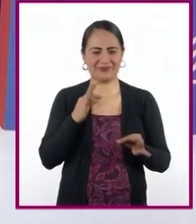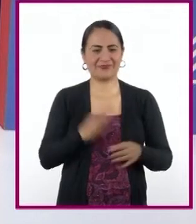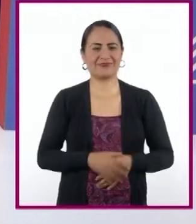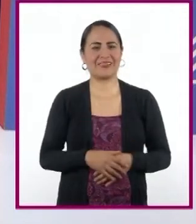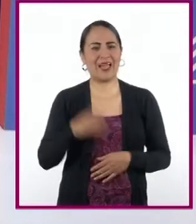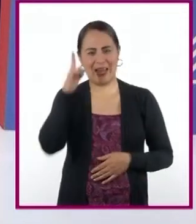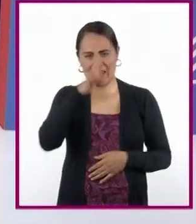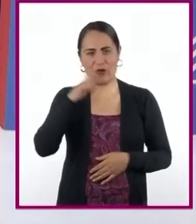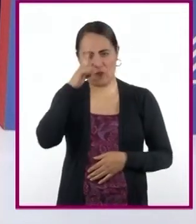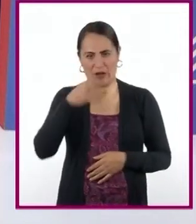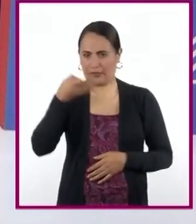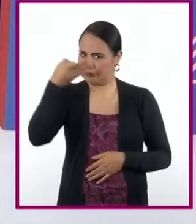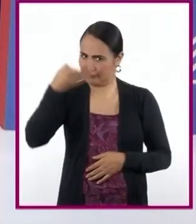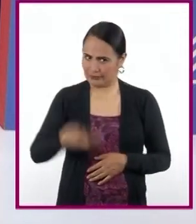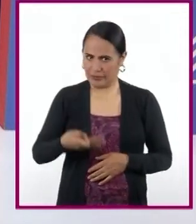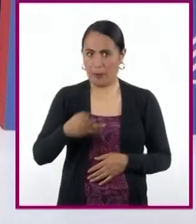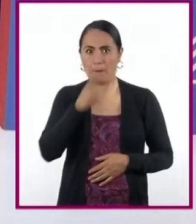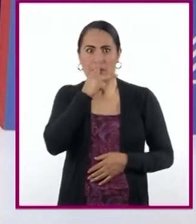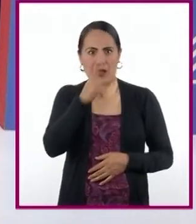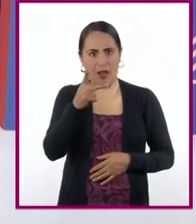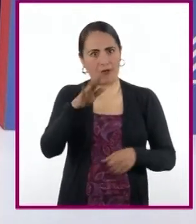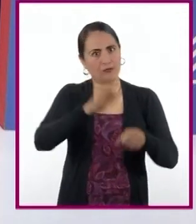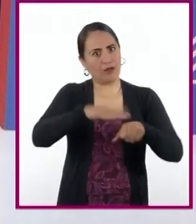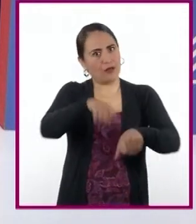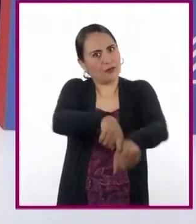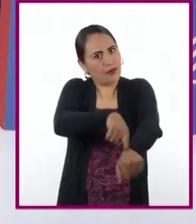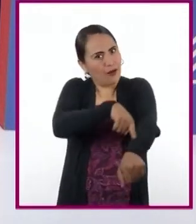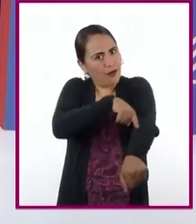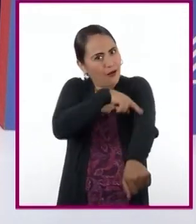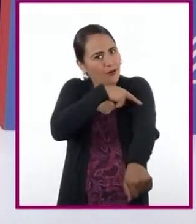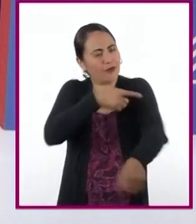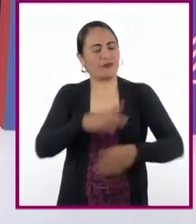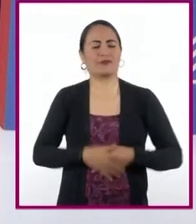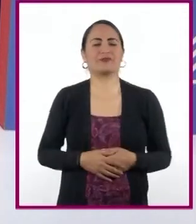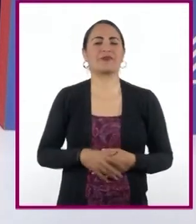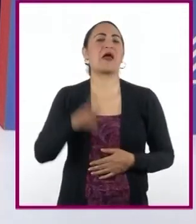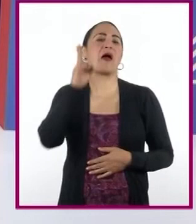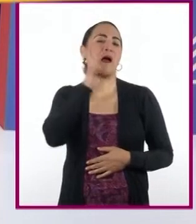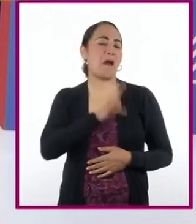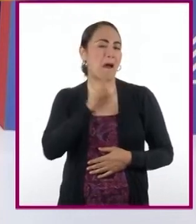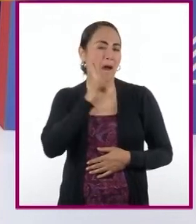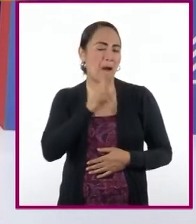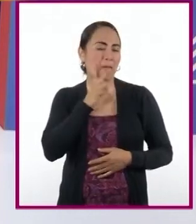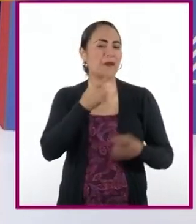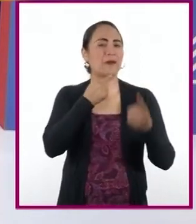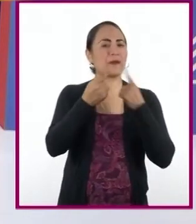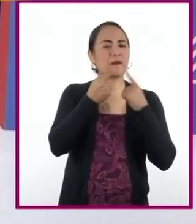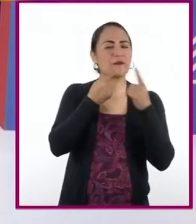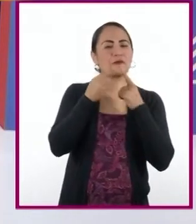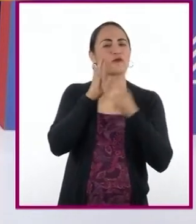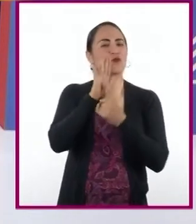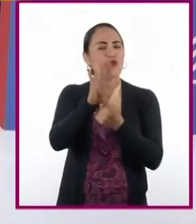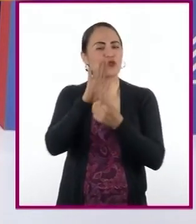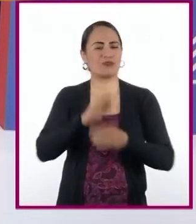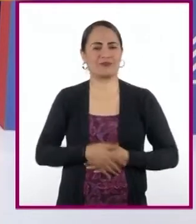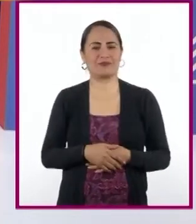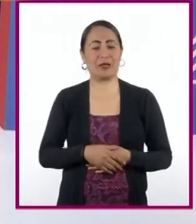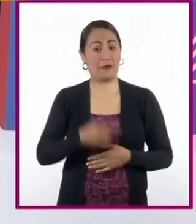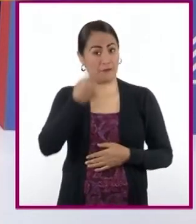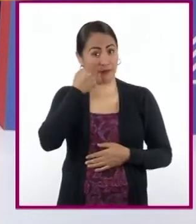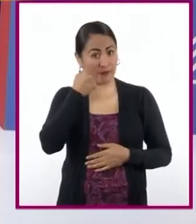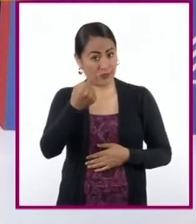lenguaje formal utiliza más palabras. Así es. Vamos a ver cómo quedaron nuestros diálogos. Muy bien. Dice,